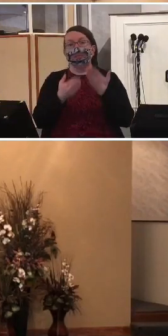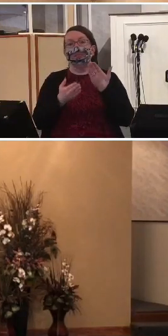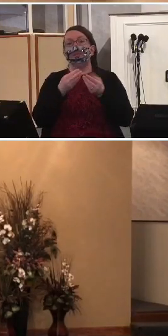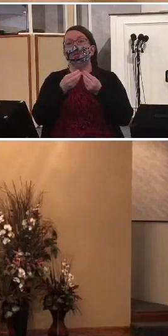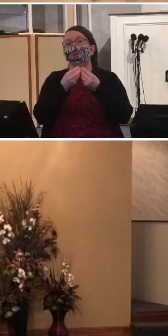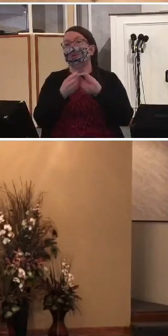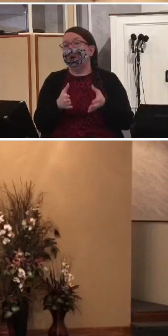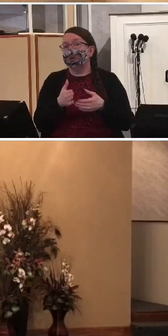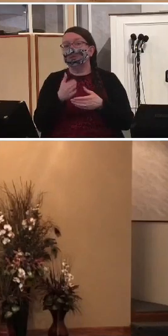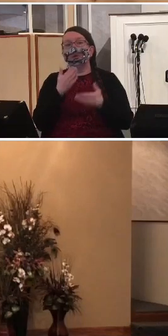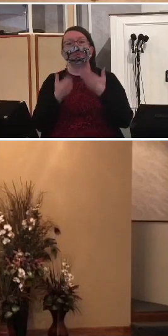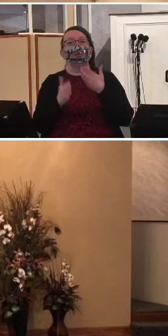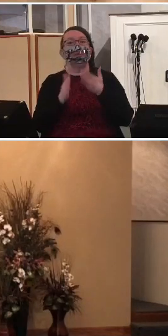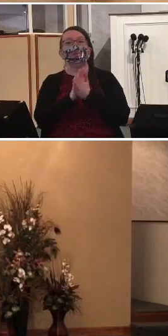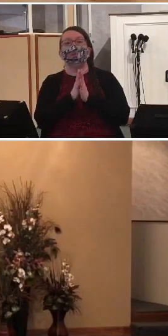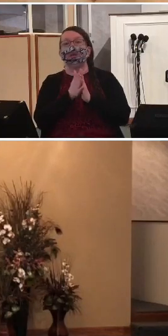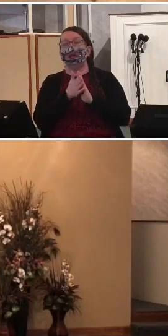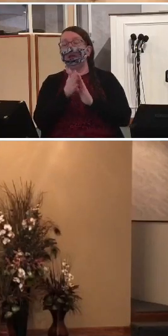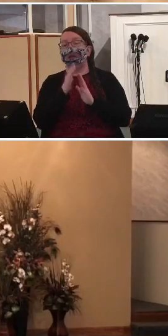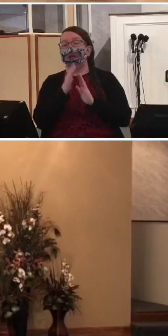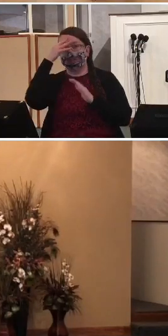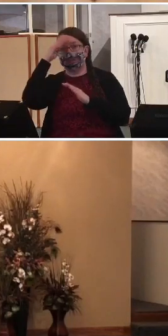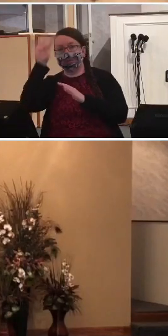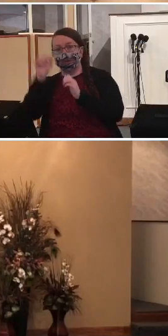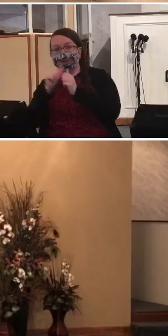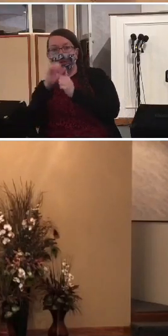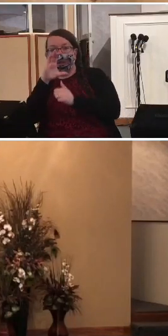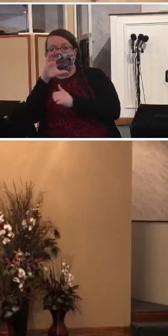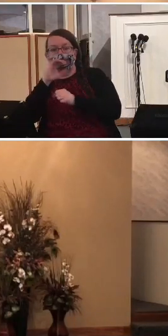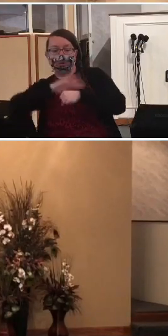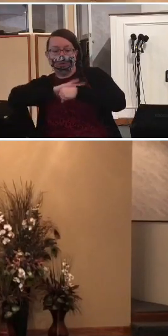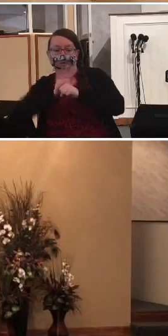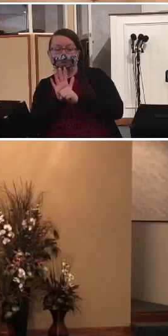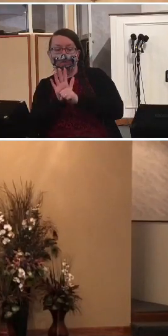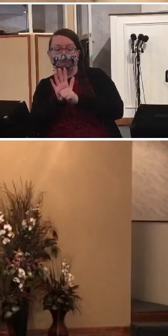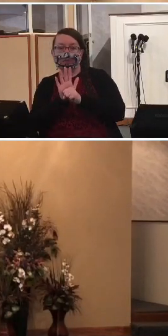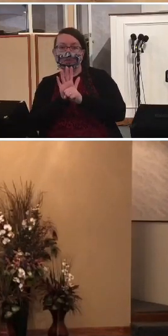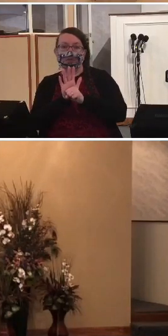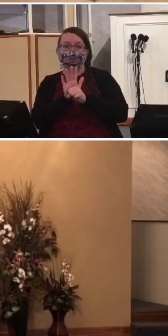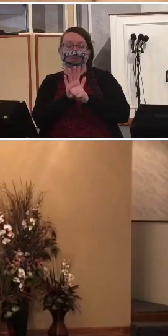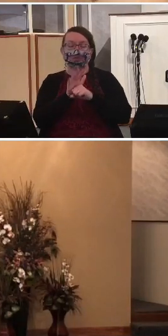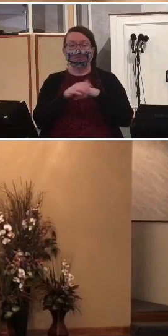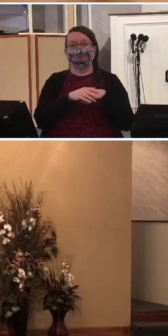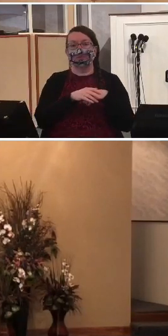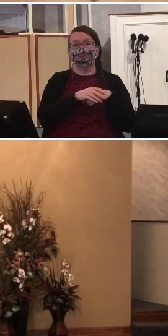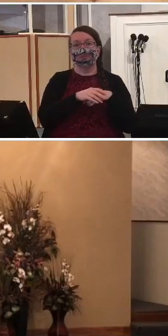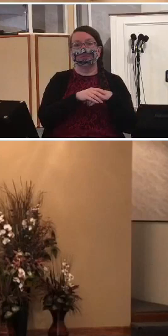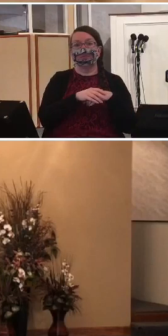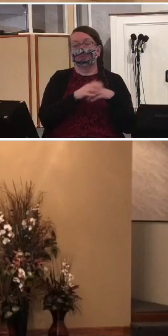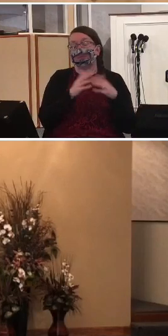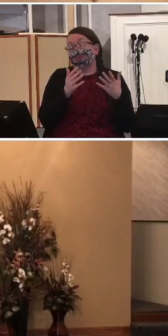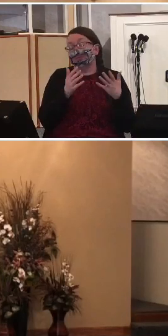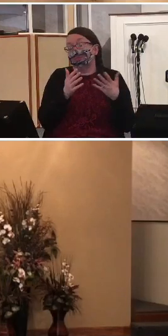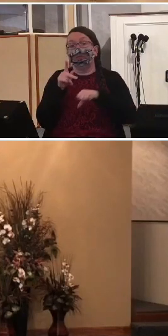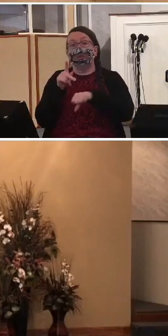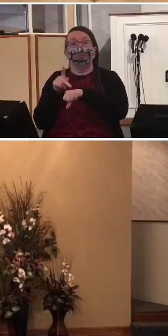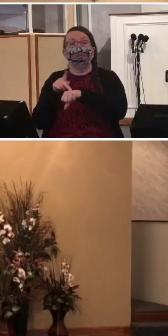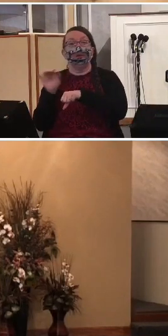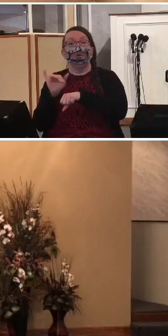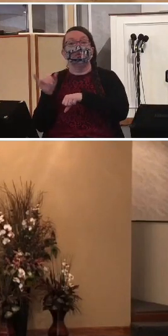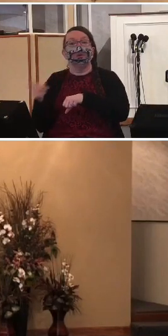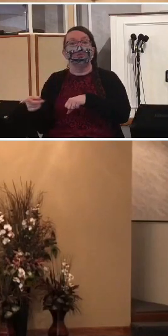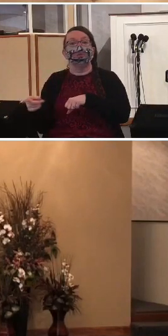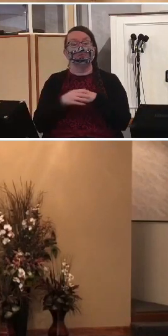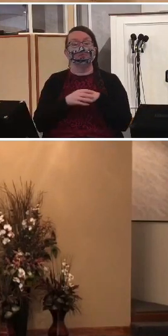perdiste, quizás te quedaste atrapado con el COVID. también Pedro.